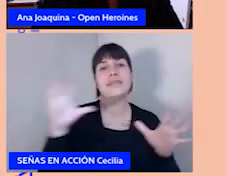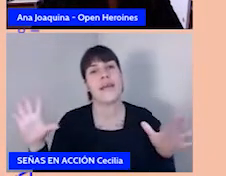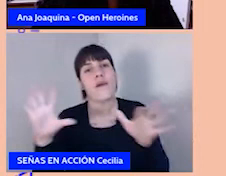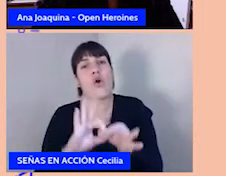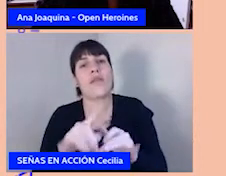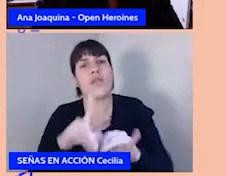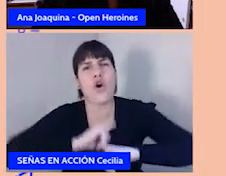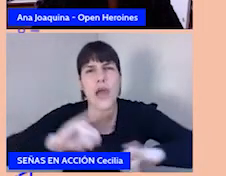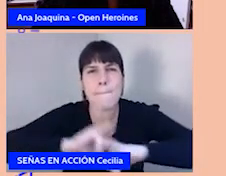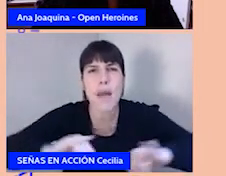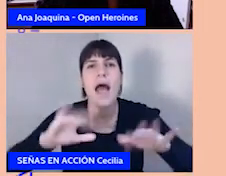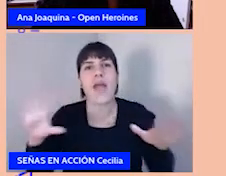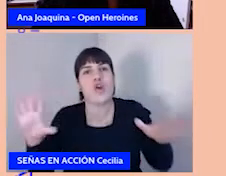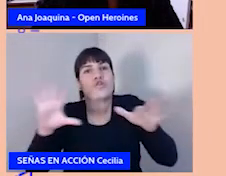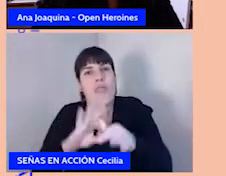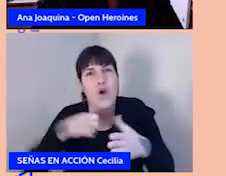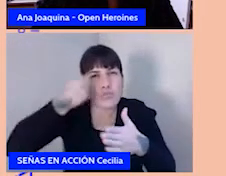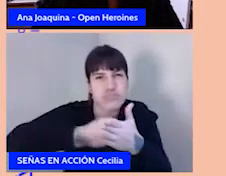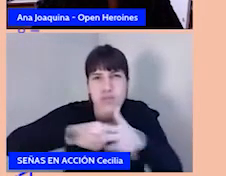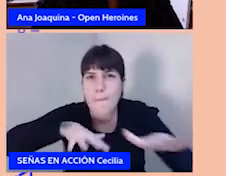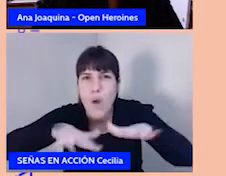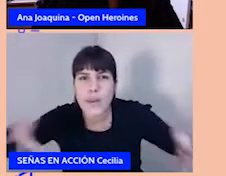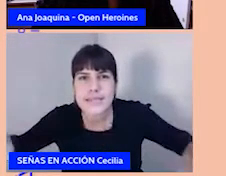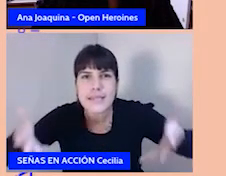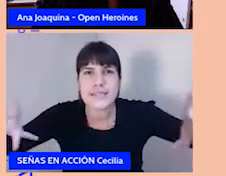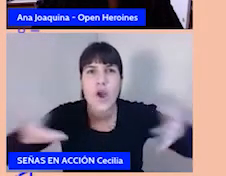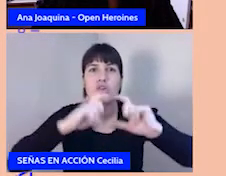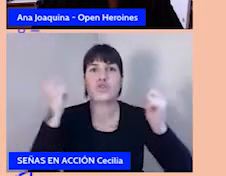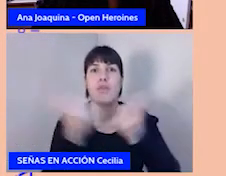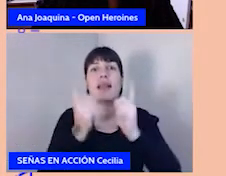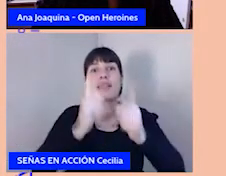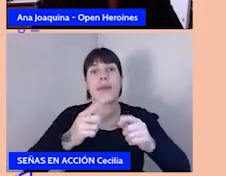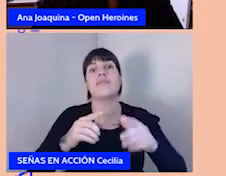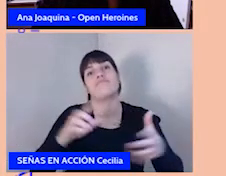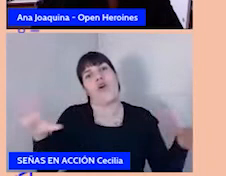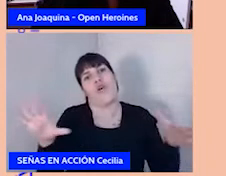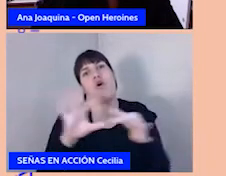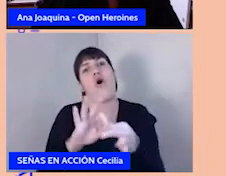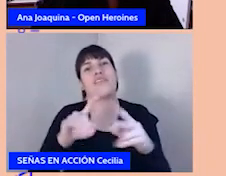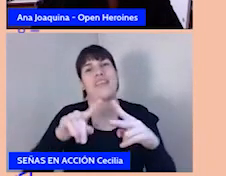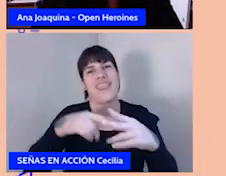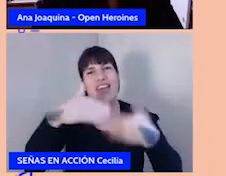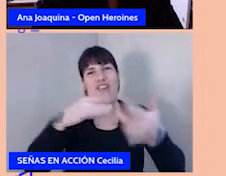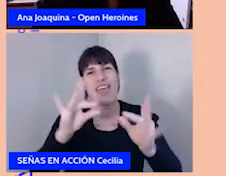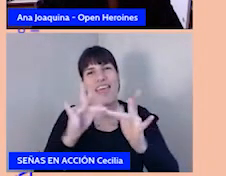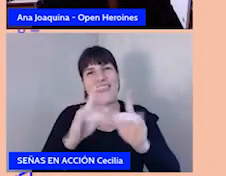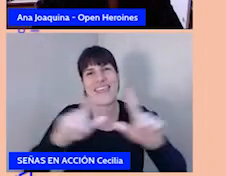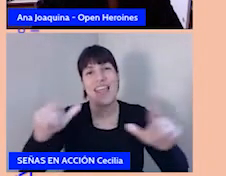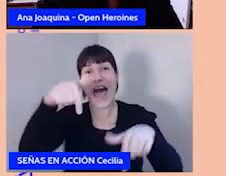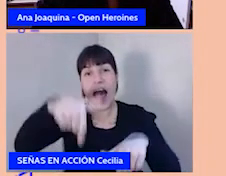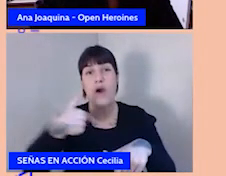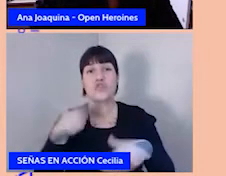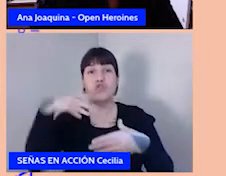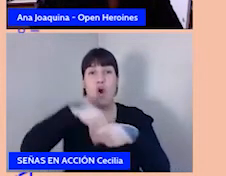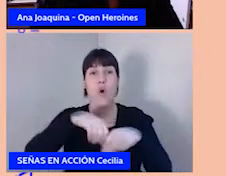innovación ciudadana y tecnologías digitales. Actualmente estoy encabezando el área de incidencia en World Pulse, que es una comunidad en línea